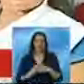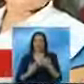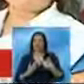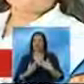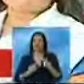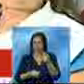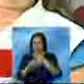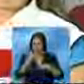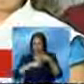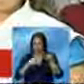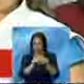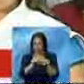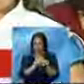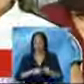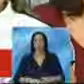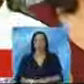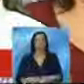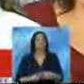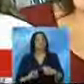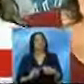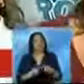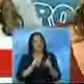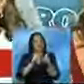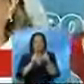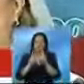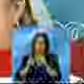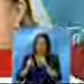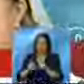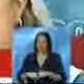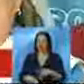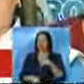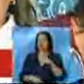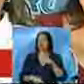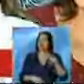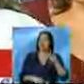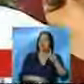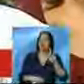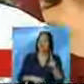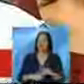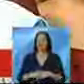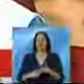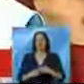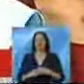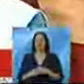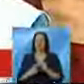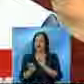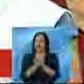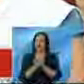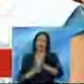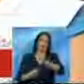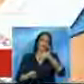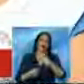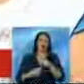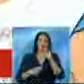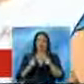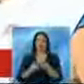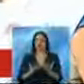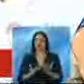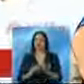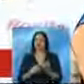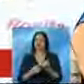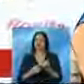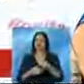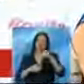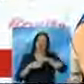en Trujillo. Queremos preguntarle al candidato Pedro Pablo Kuczynski, que se encuentra acompañado de Rosa Núñez, otros candidatos por la libertad, y también